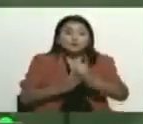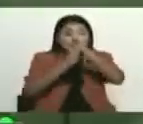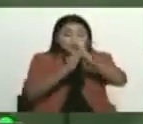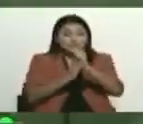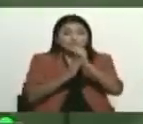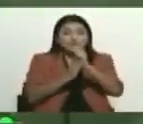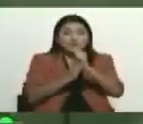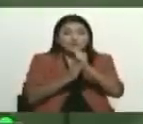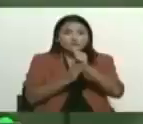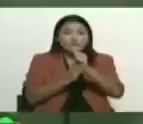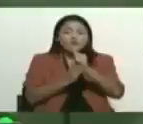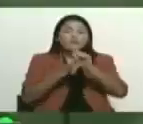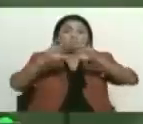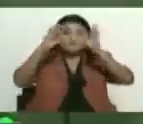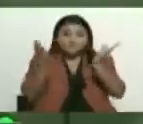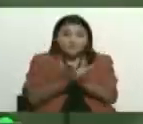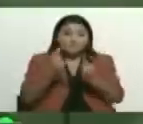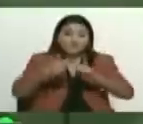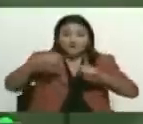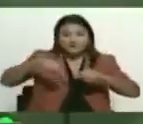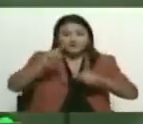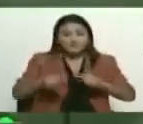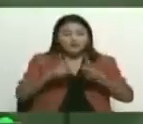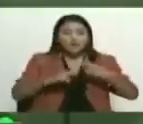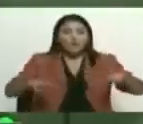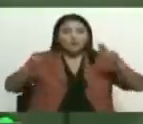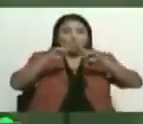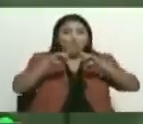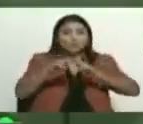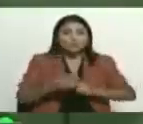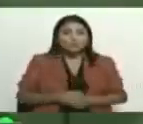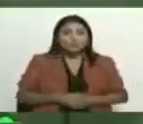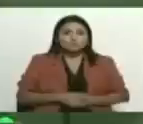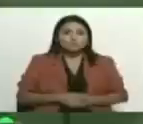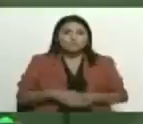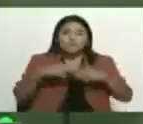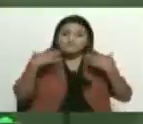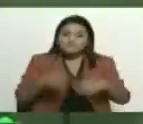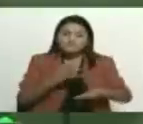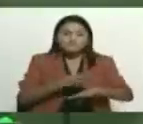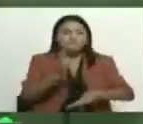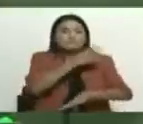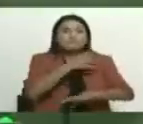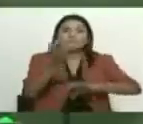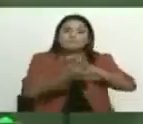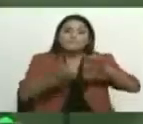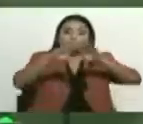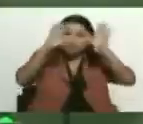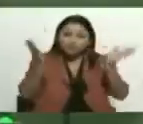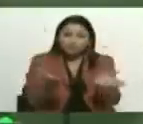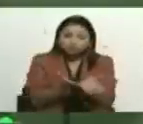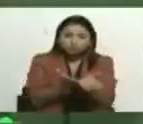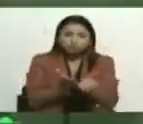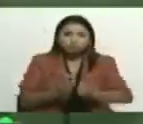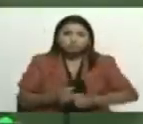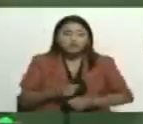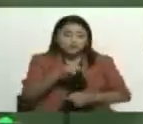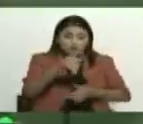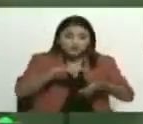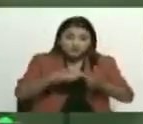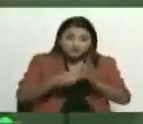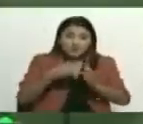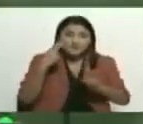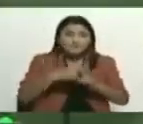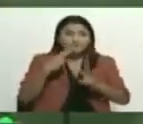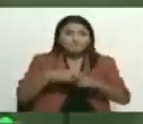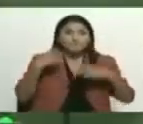organización, sumada a la polarización que impera en nuestro mundo, exacerba la actual crisis global y amenaza con afianzar en